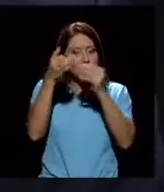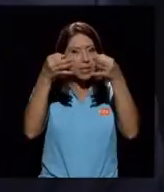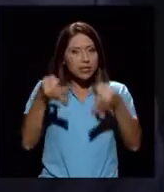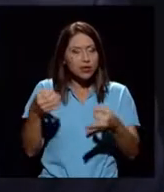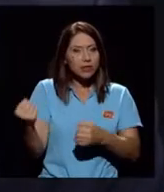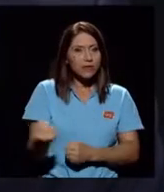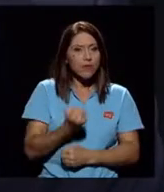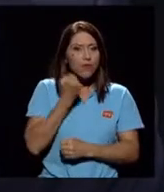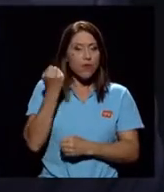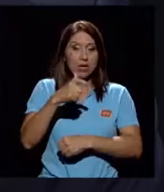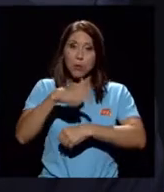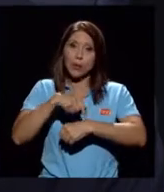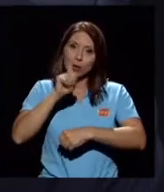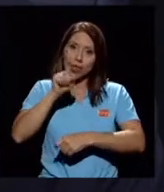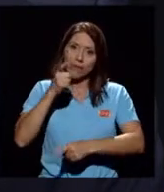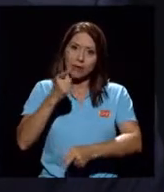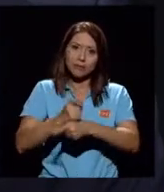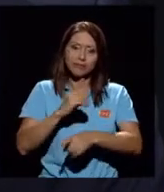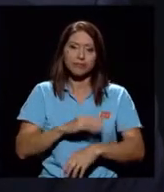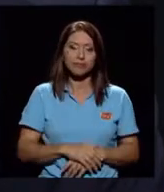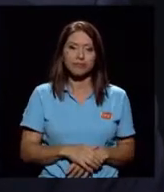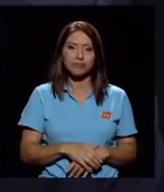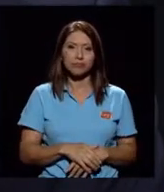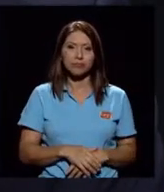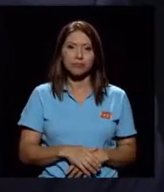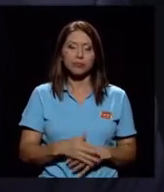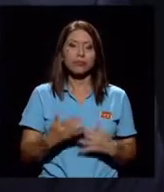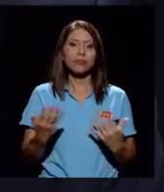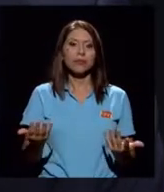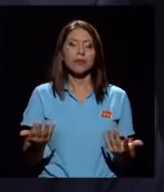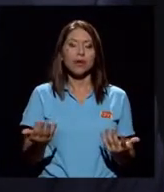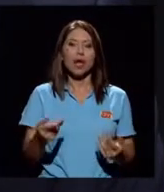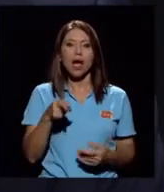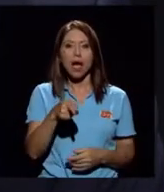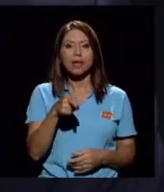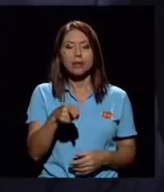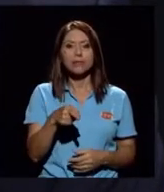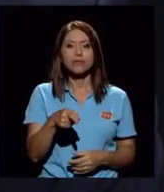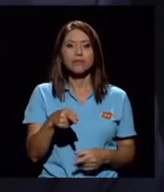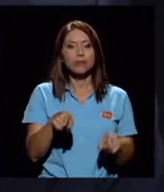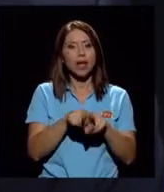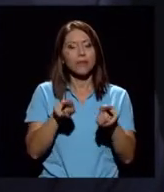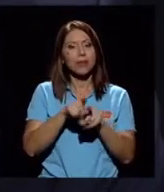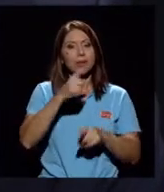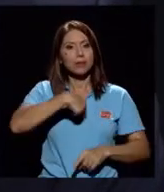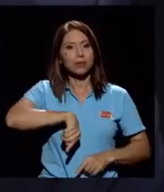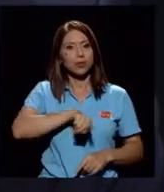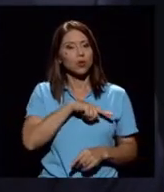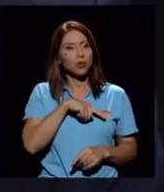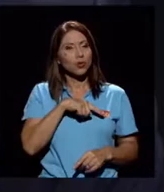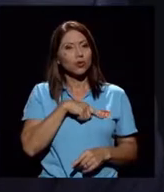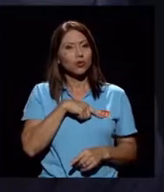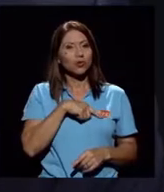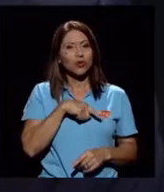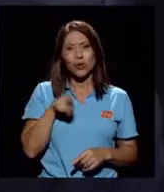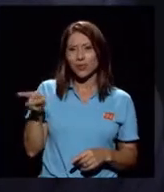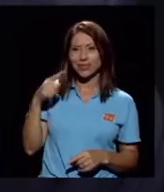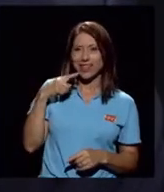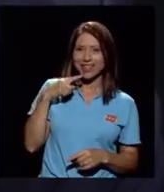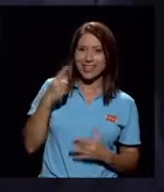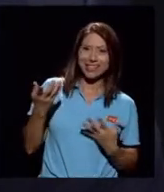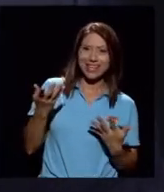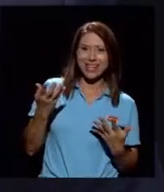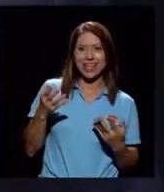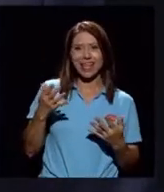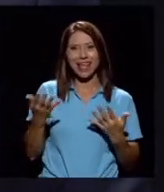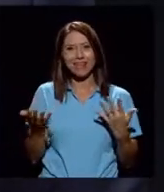en el momento que las tenga que les tenga que tomar y ahí me parece que estamos también viviendo un poco eso del cojo de la joya y